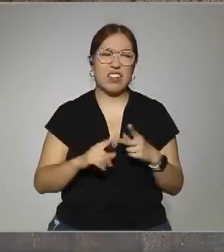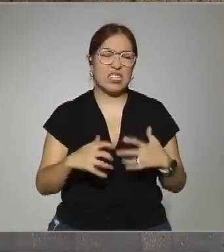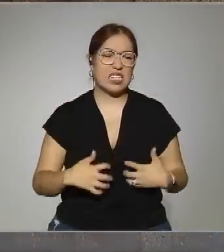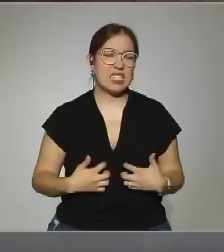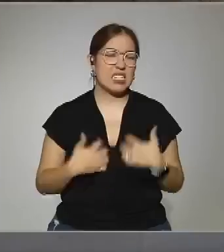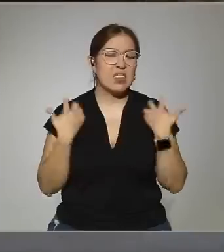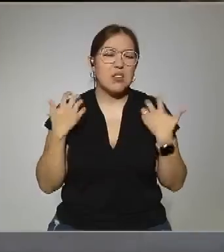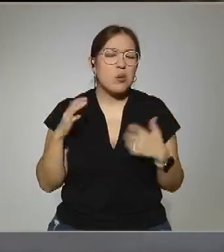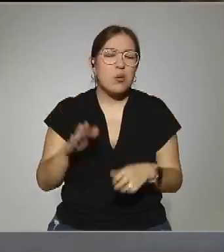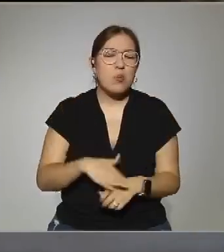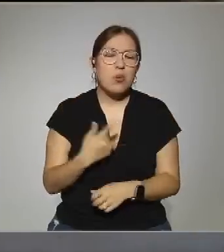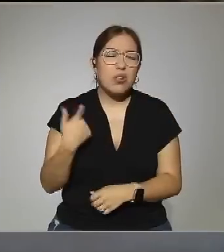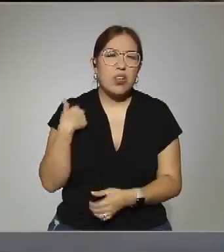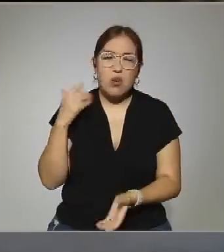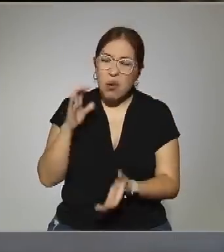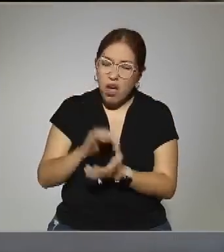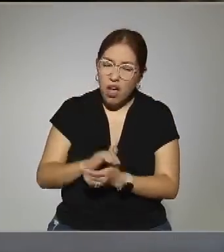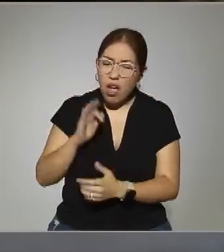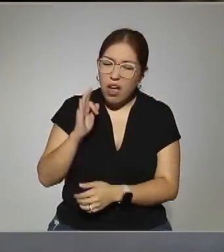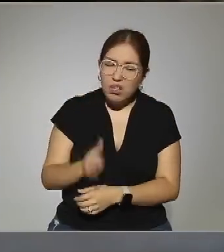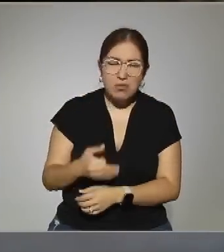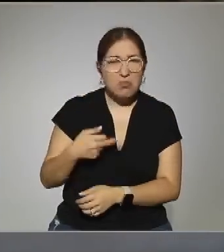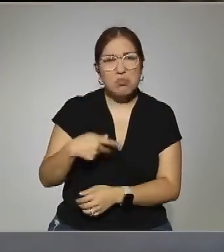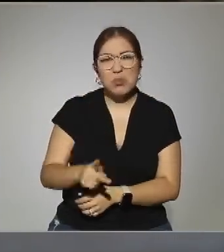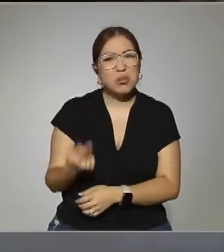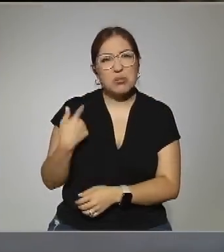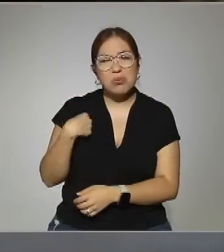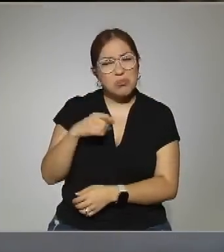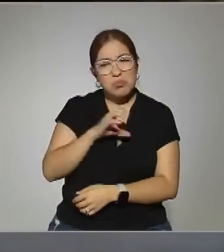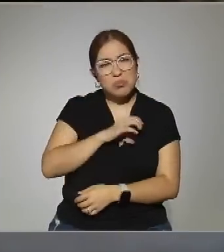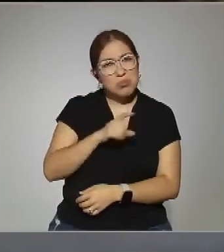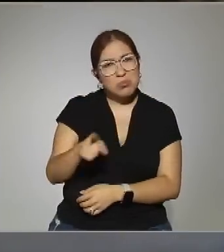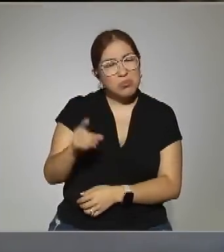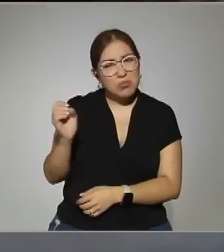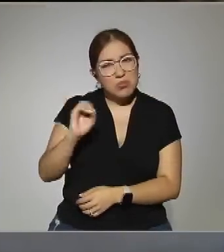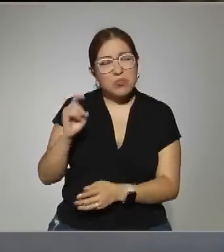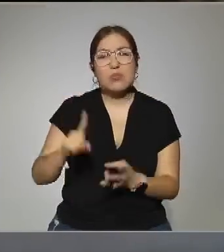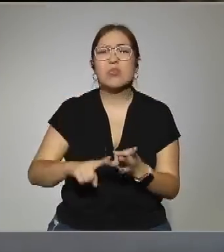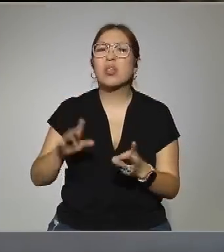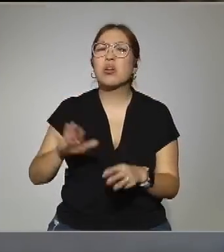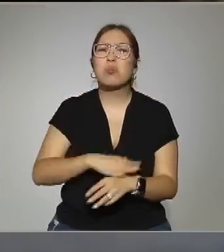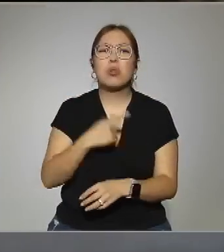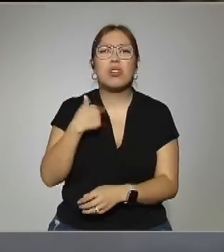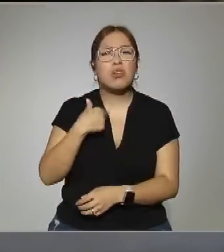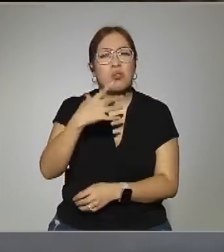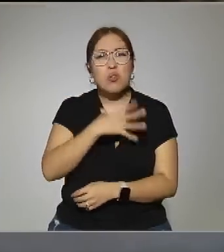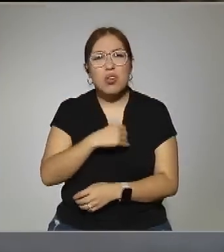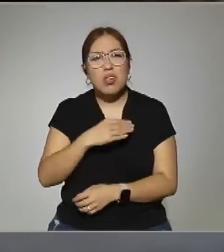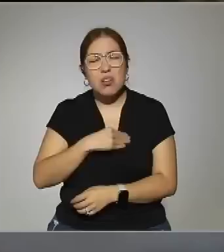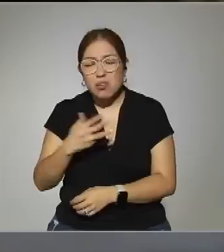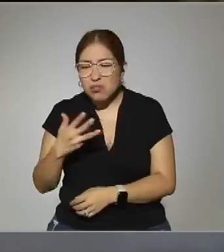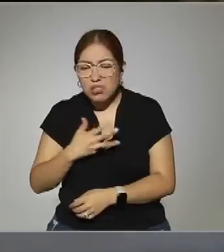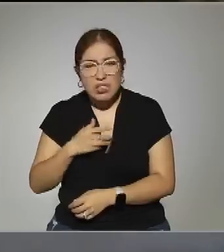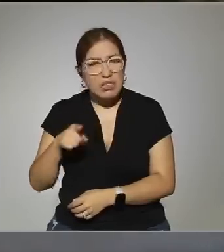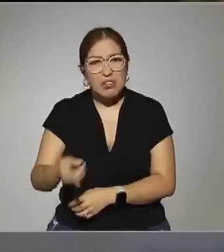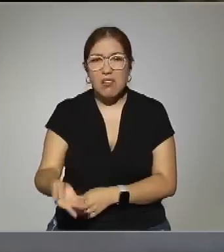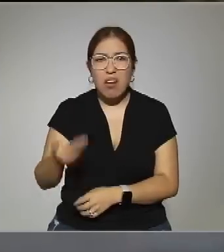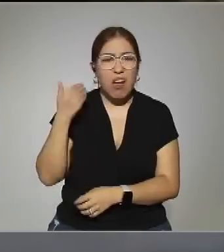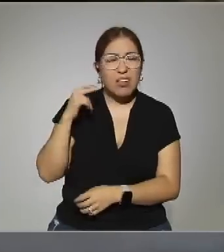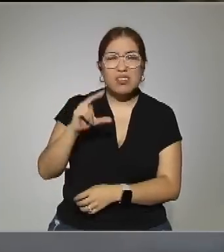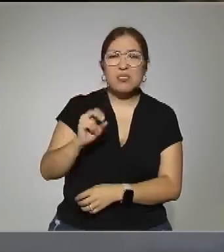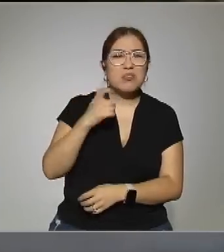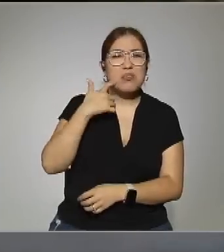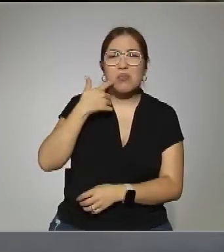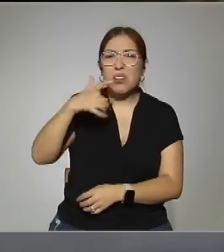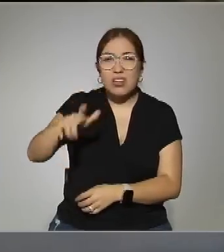casé si no lo quería, no? ¿Por qué tuve hijos si yo no quería, no? La tristeza, ¿no? La tristeza desde